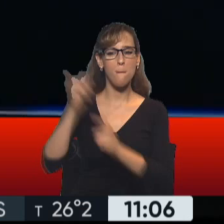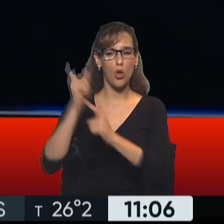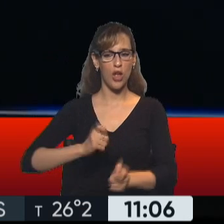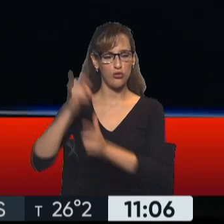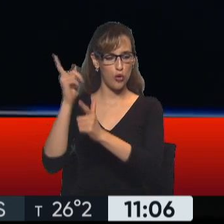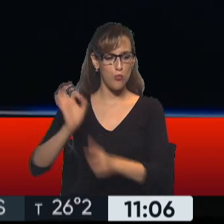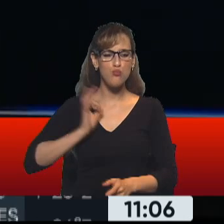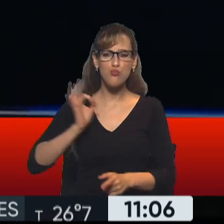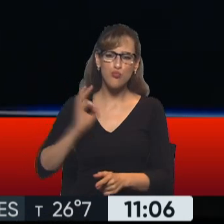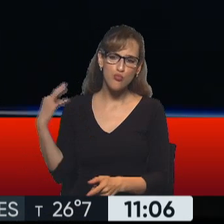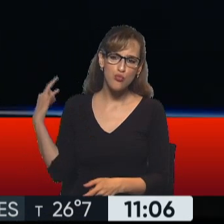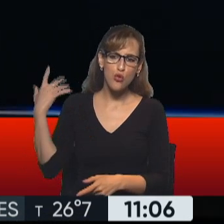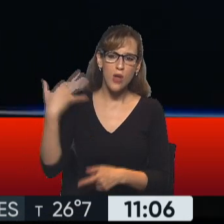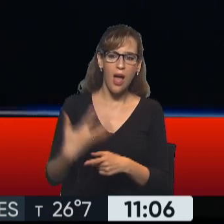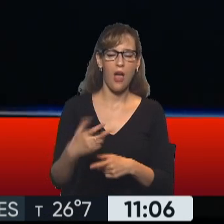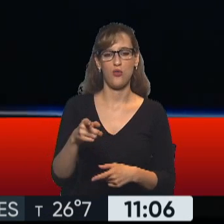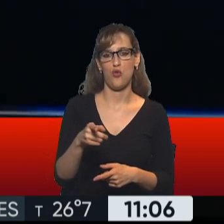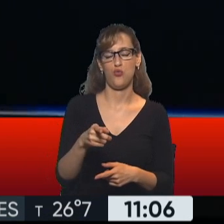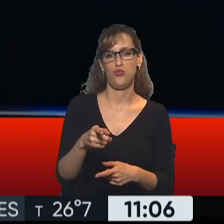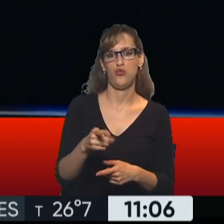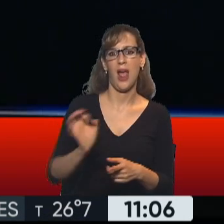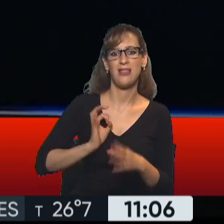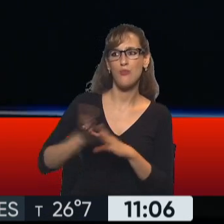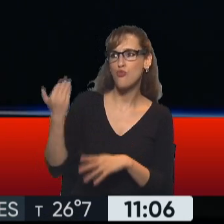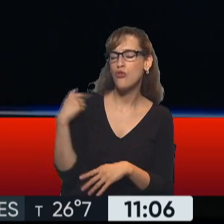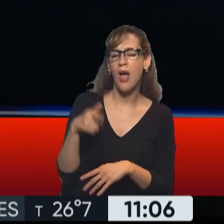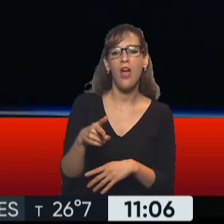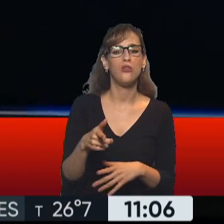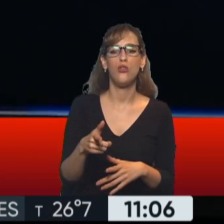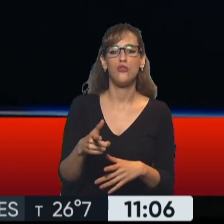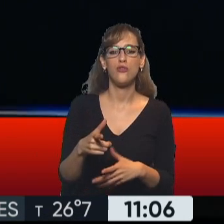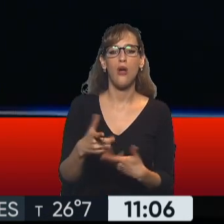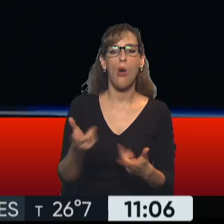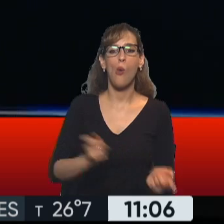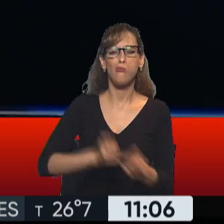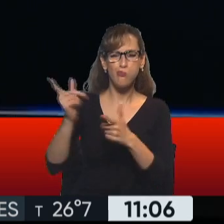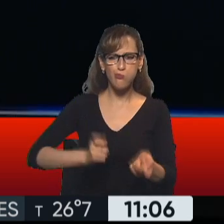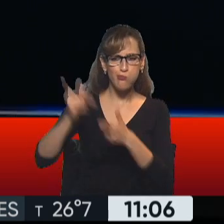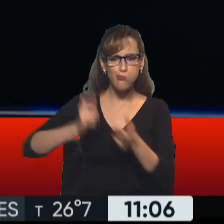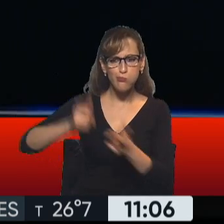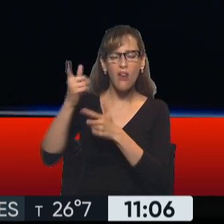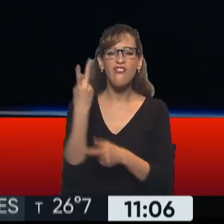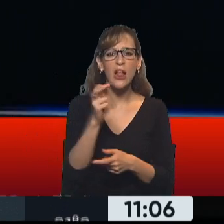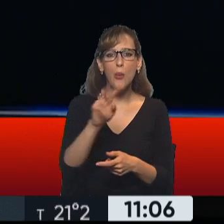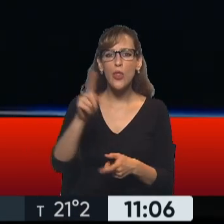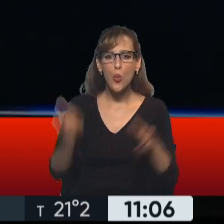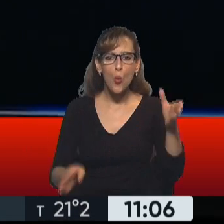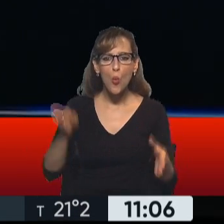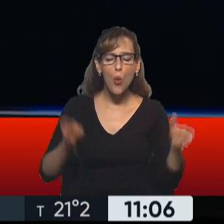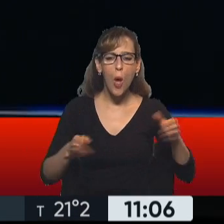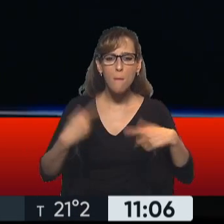muchos años no se exportaba el volumen que se ha exportado durante el año 2021, superando